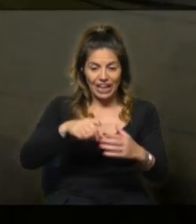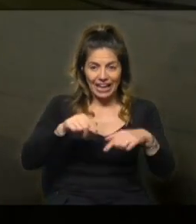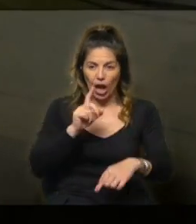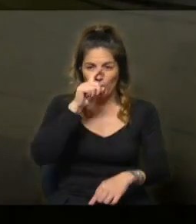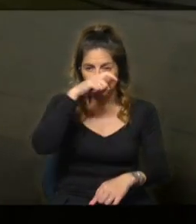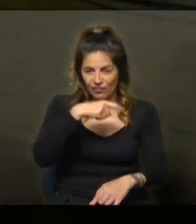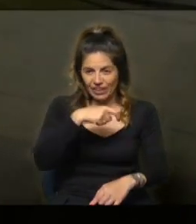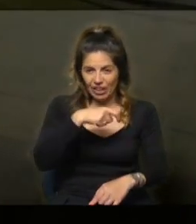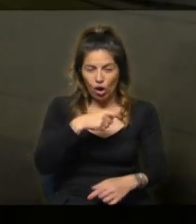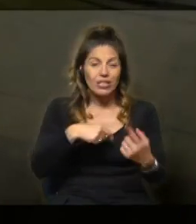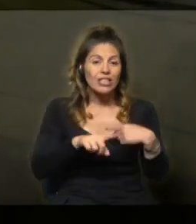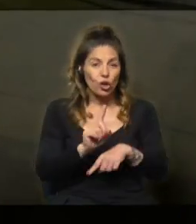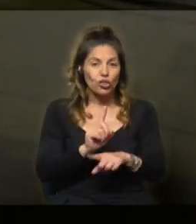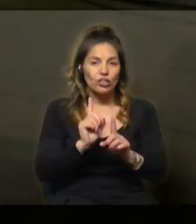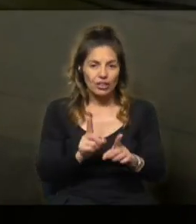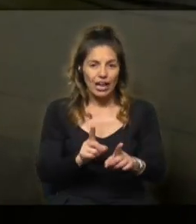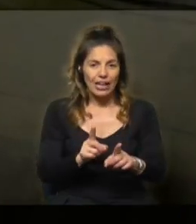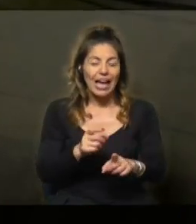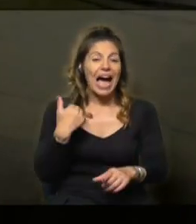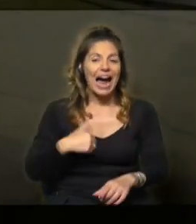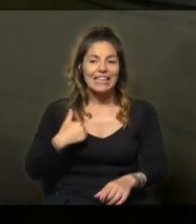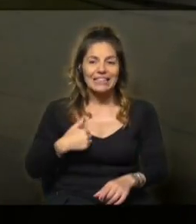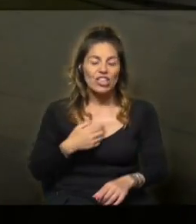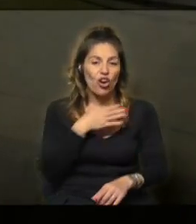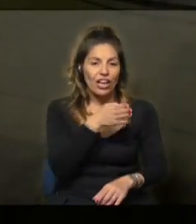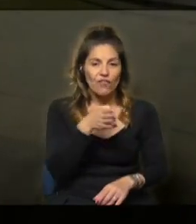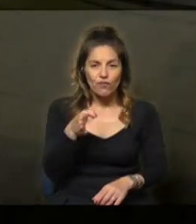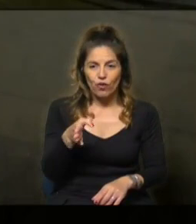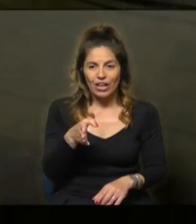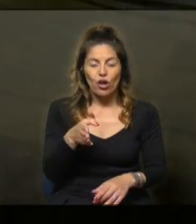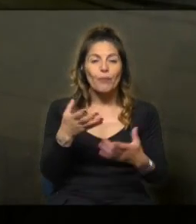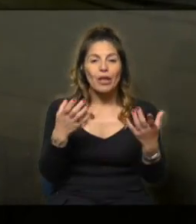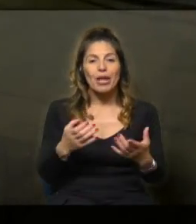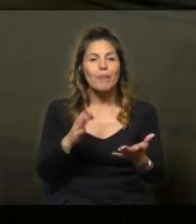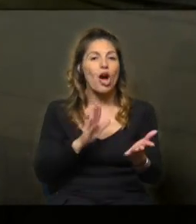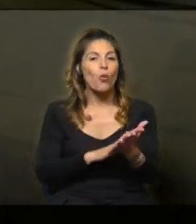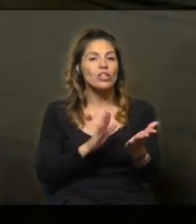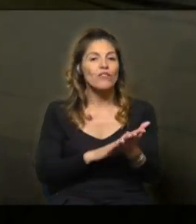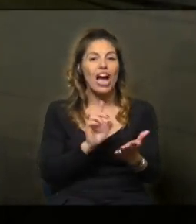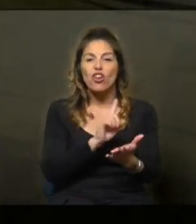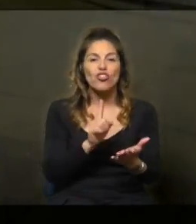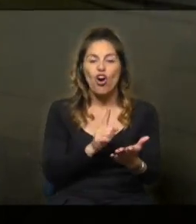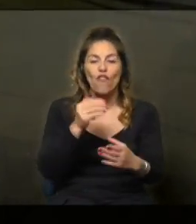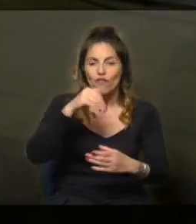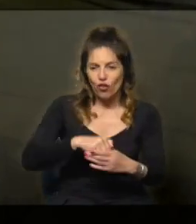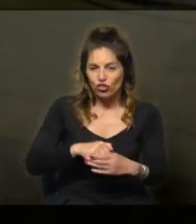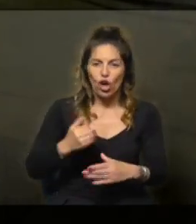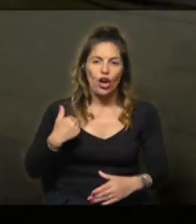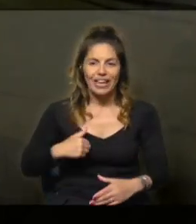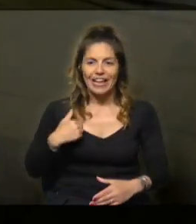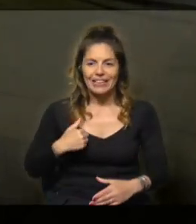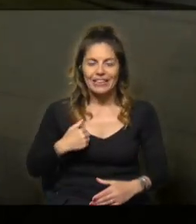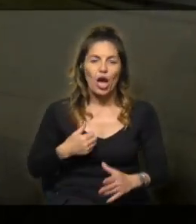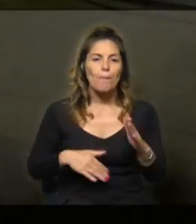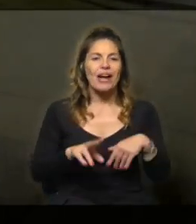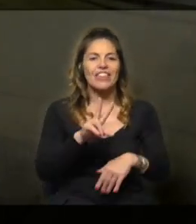consulado general sin contar claramente aquellos argentinos que concurrieron allí con la intención de justificar su no voto en la República Argentina por encontrarse a más